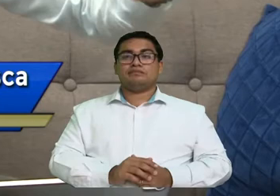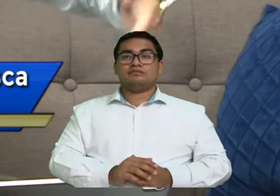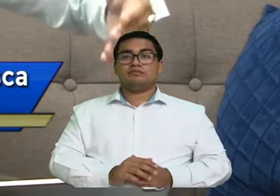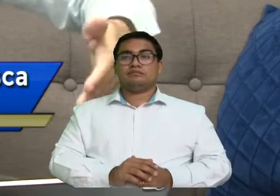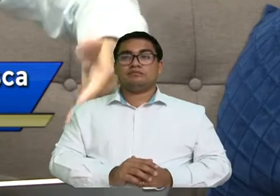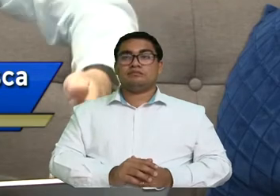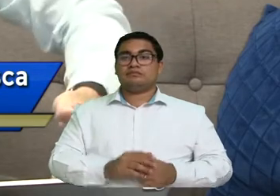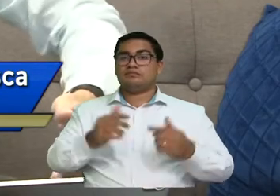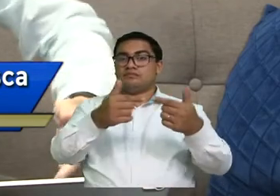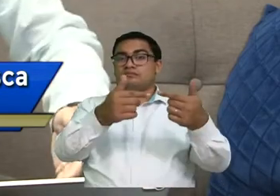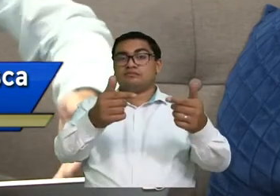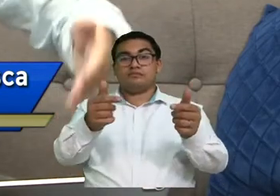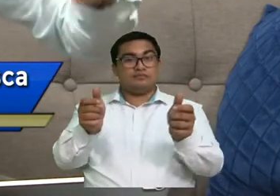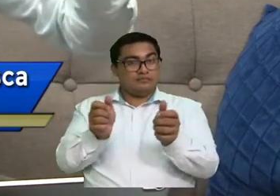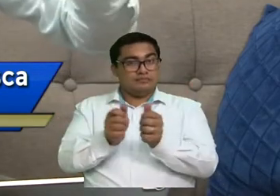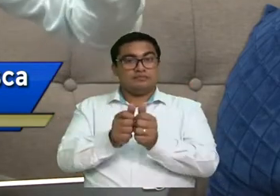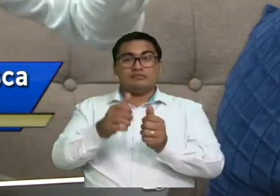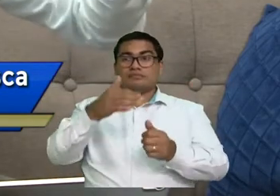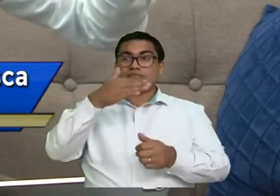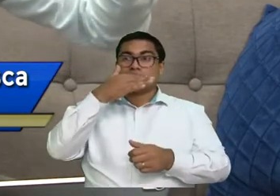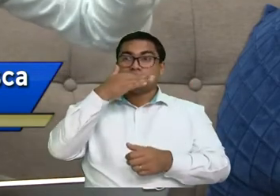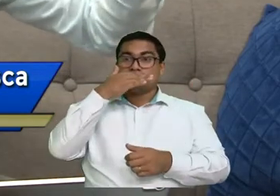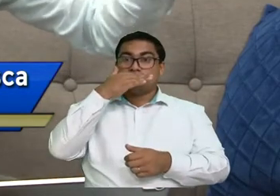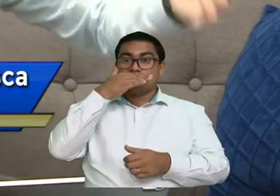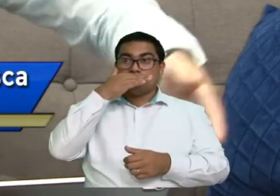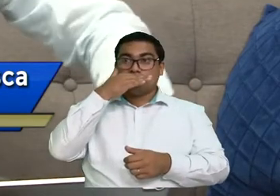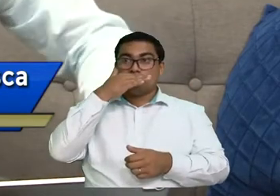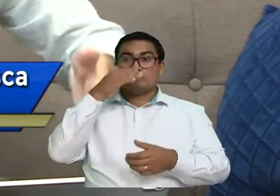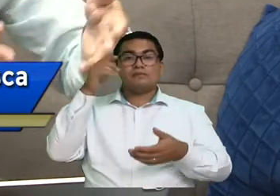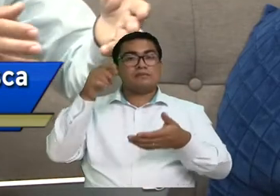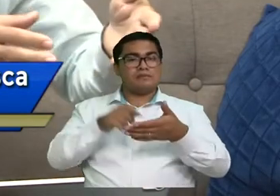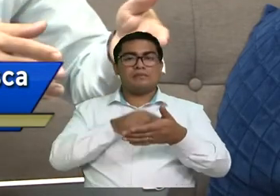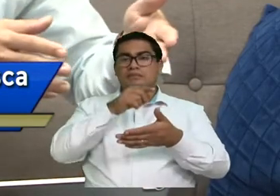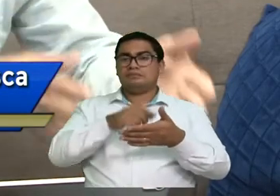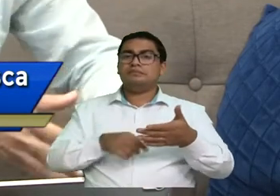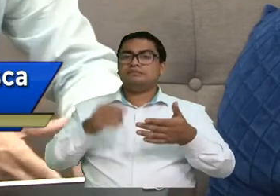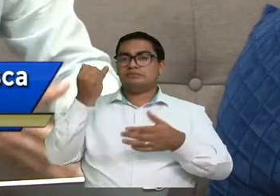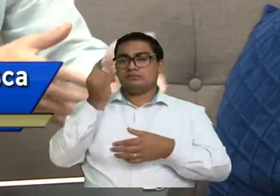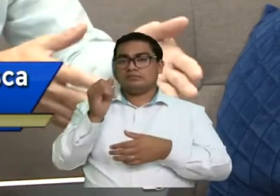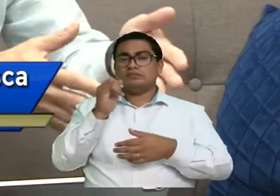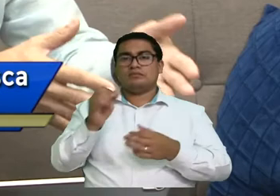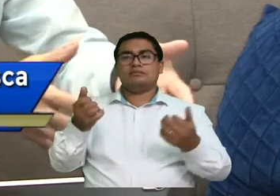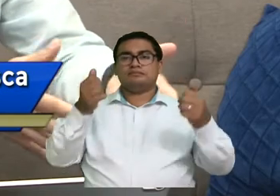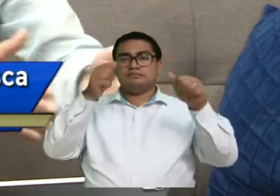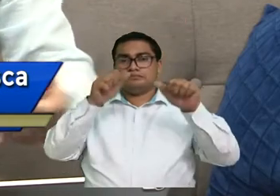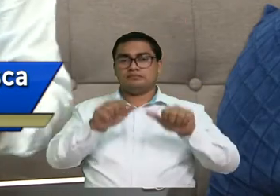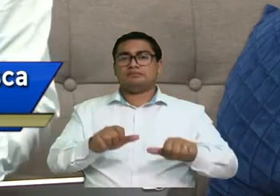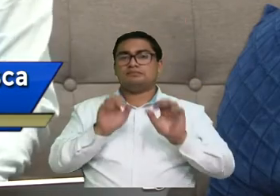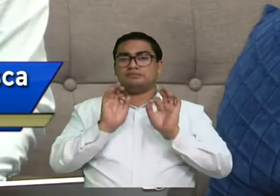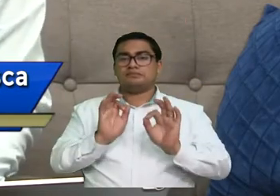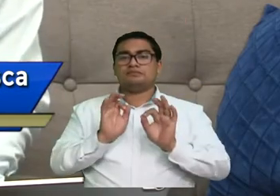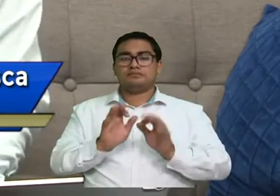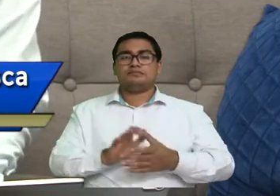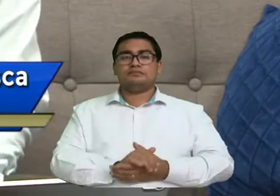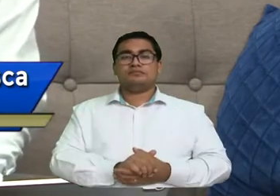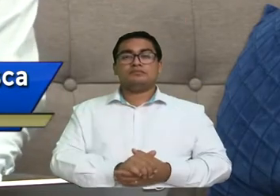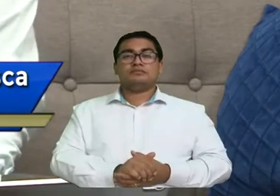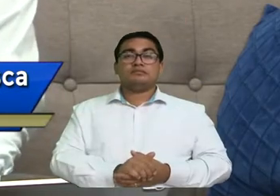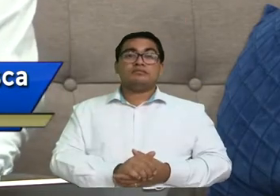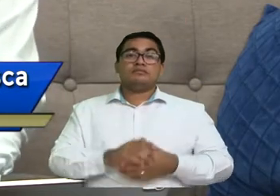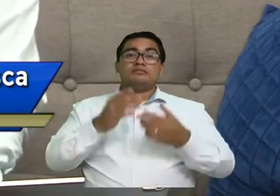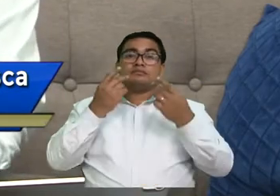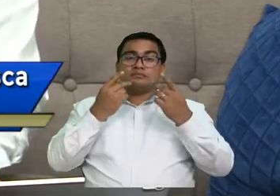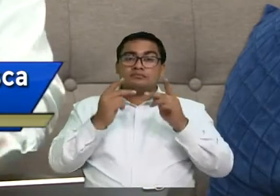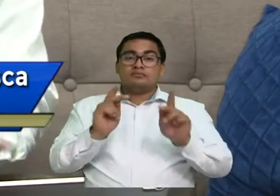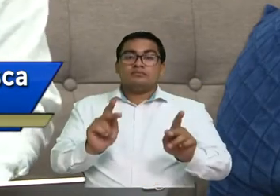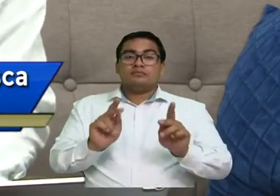la bancada sandinista tuvo una gran incidencia para que eso se aprobara y se aprobara de esa manera. Sin embargo,